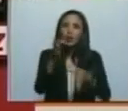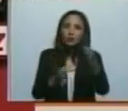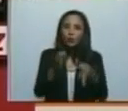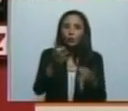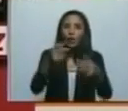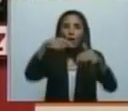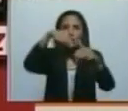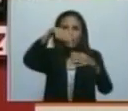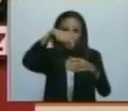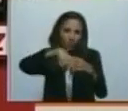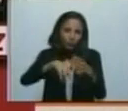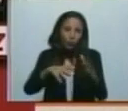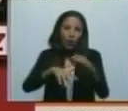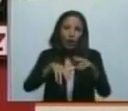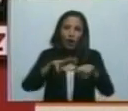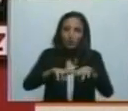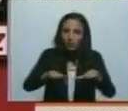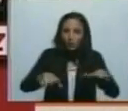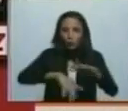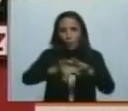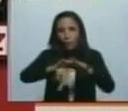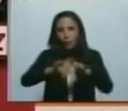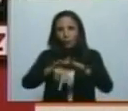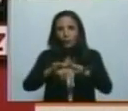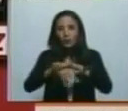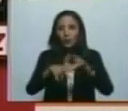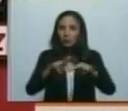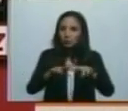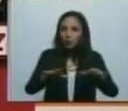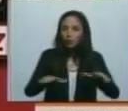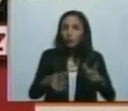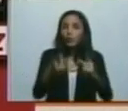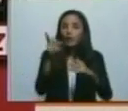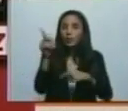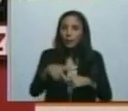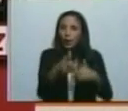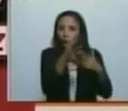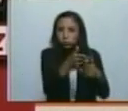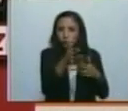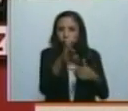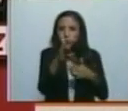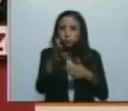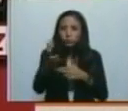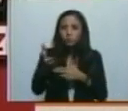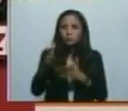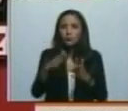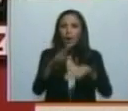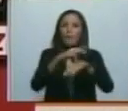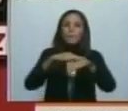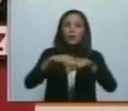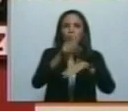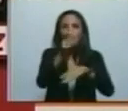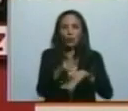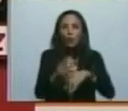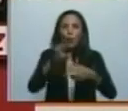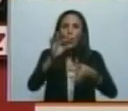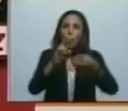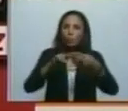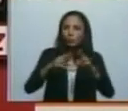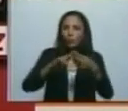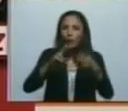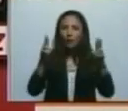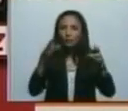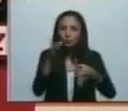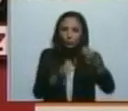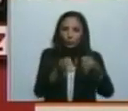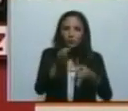niños de un preescolar. Dispararle al Ministerio de Interior, Justicia y Paz, donde en